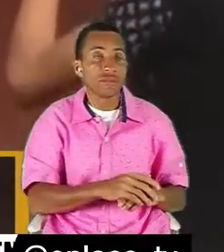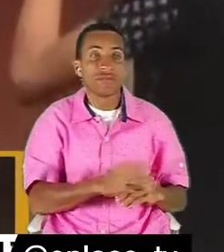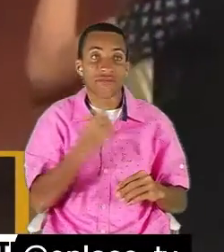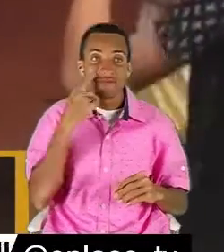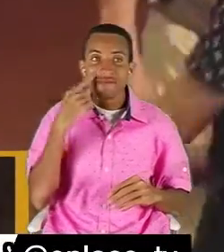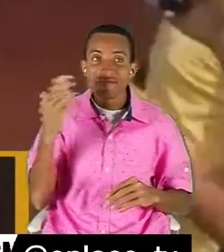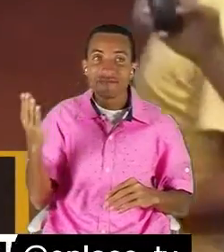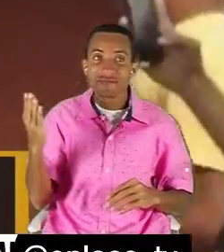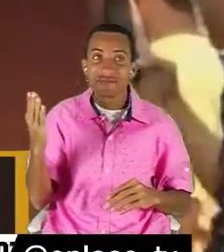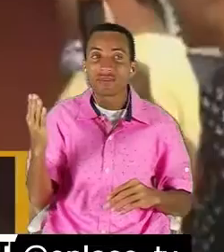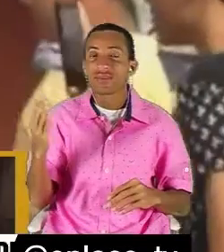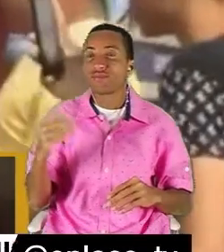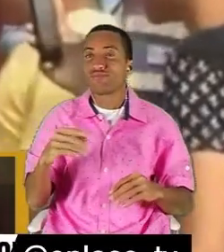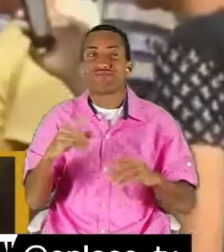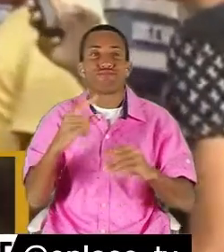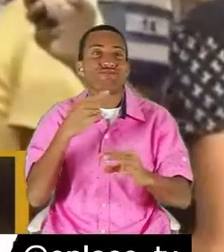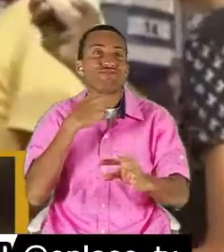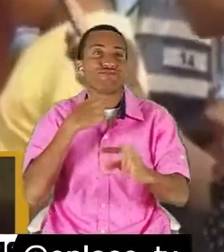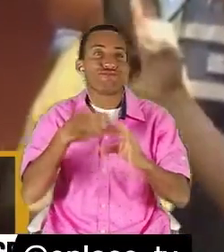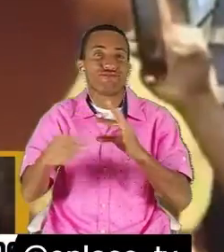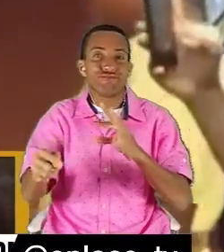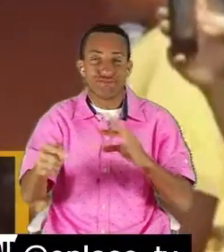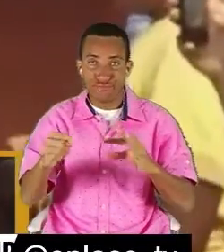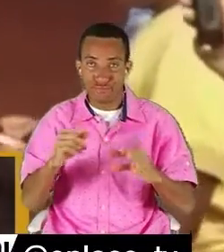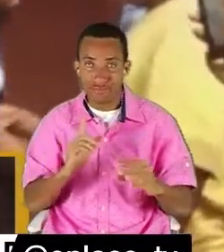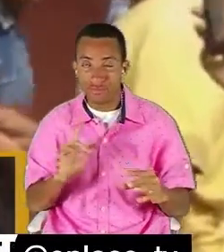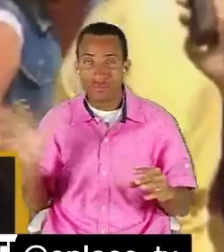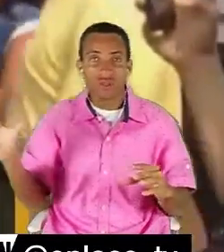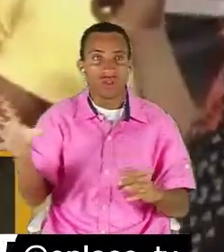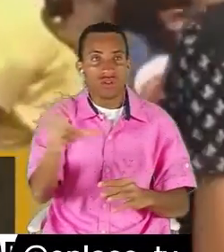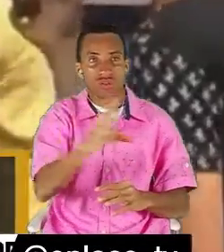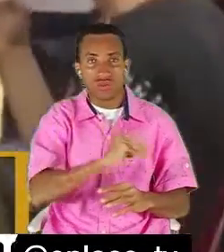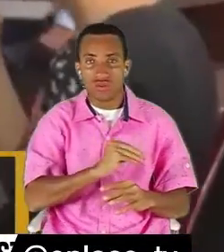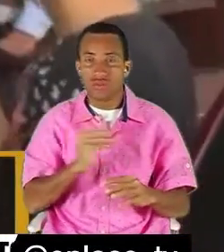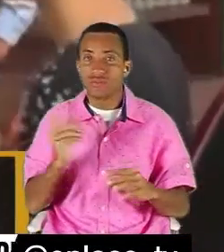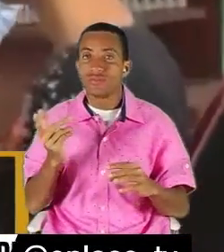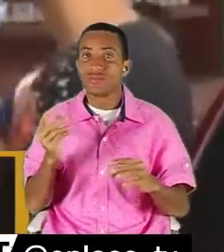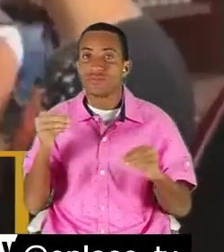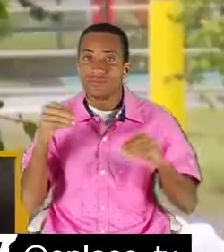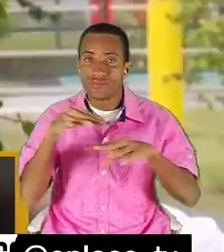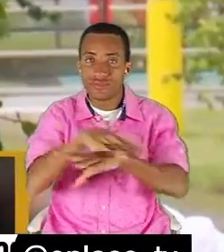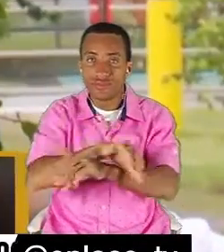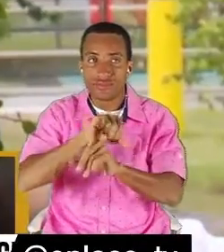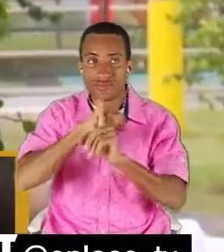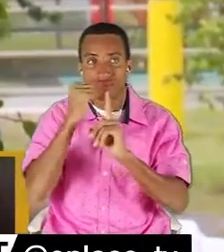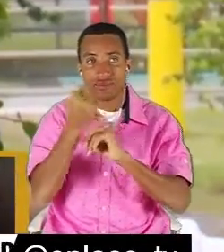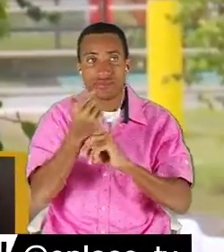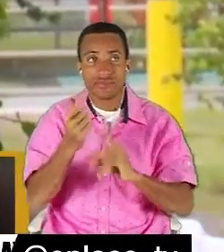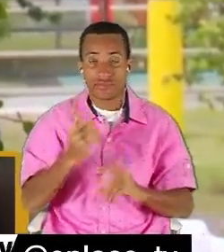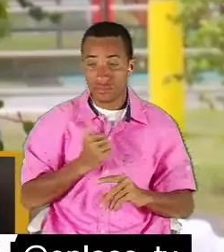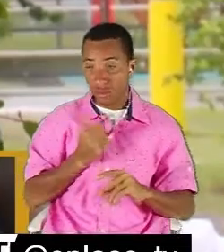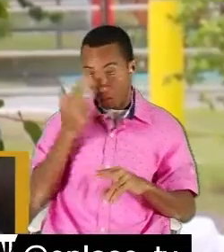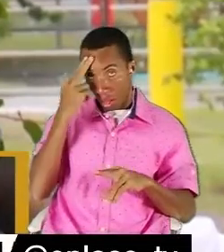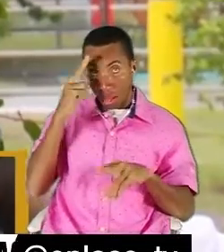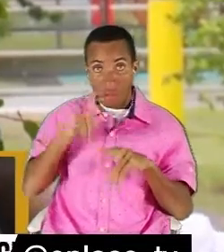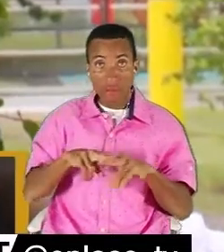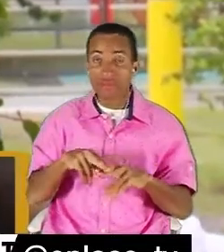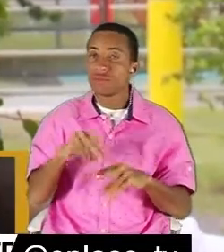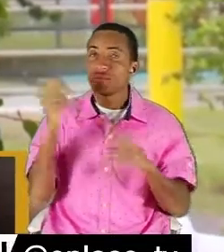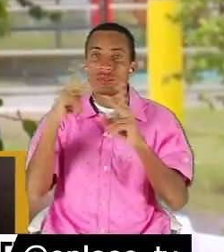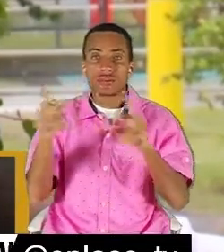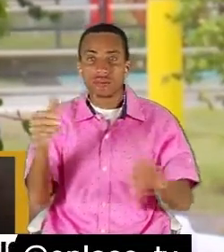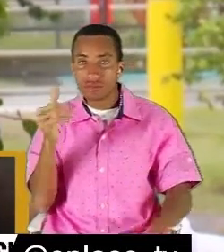que ya está dando vuelta por todas las redes sociales. No se inventó desde nosotros, simplemente personas que pasaban por